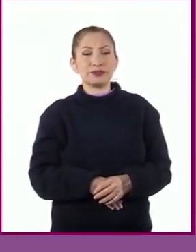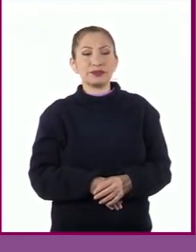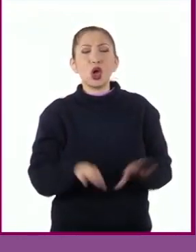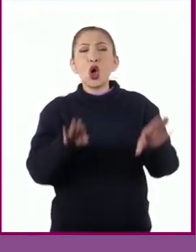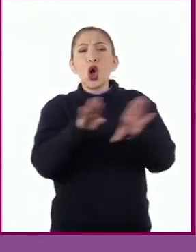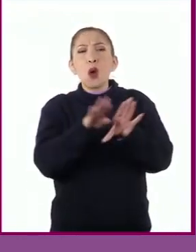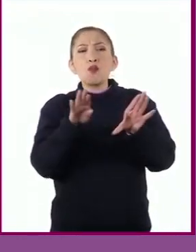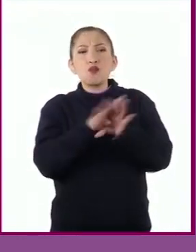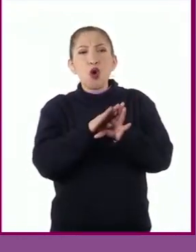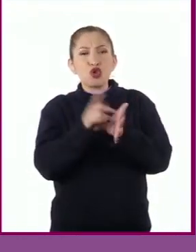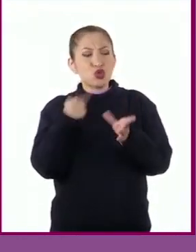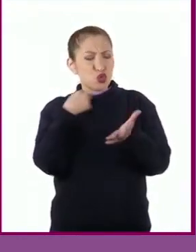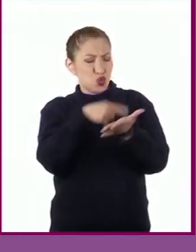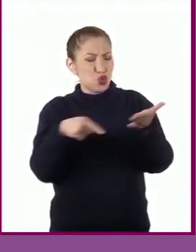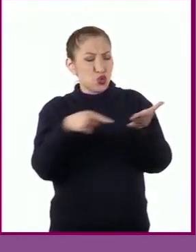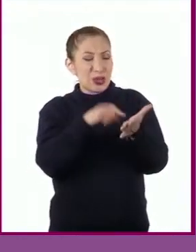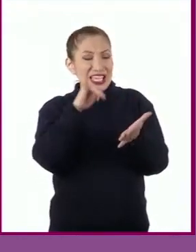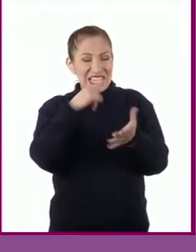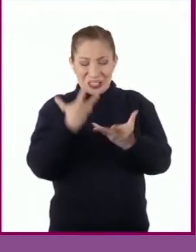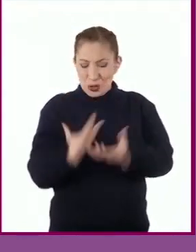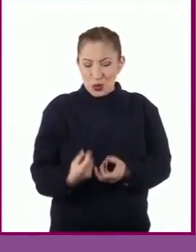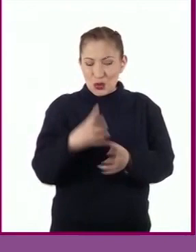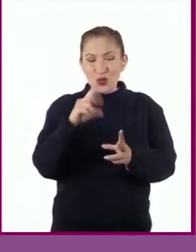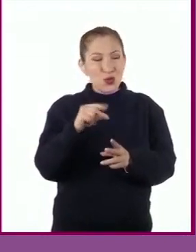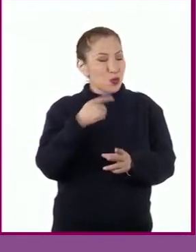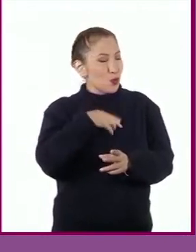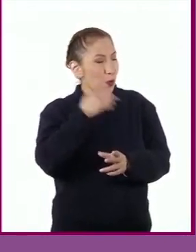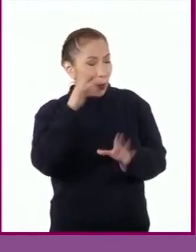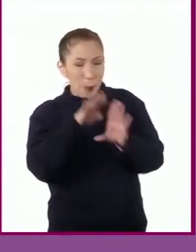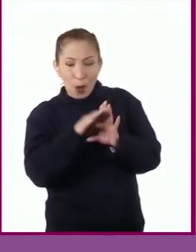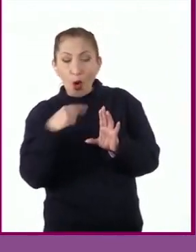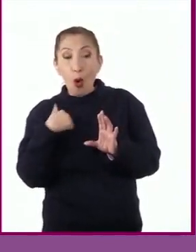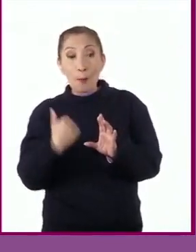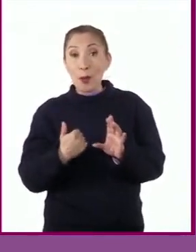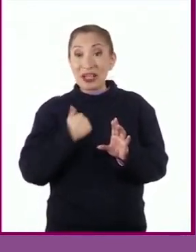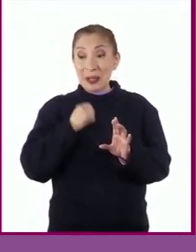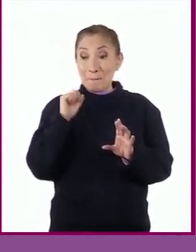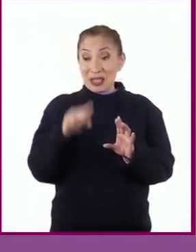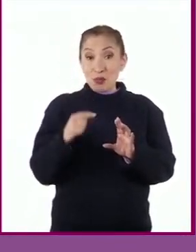¿Cómo la contrarrestarías? ¿En cuáles podrías aprovecharlo?